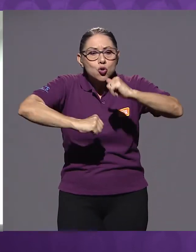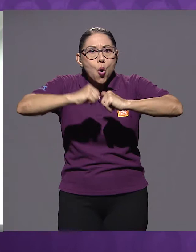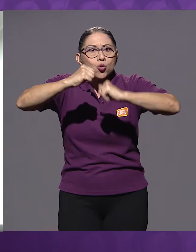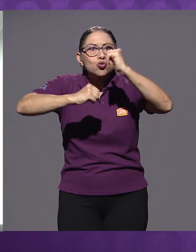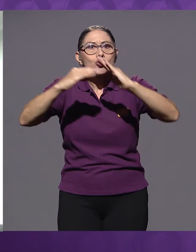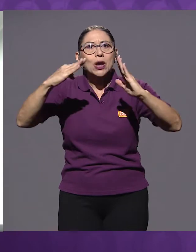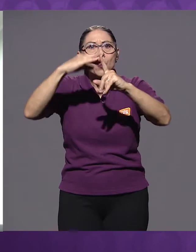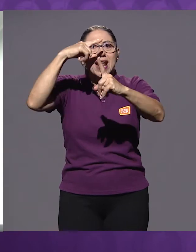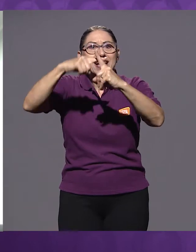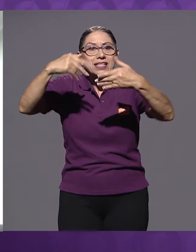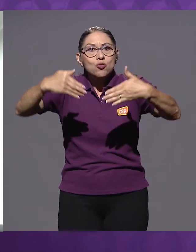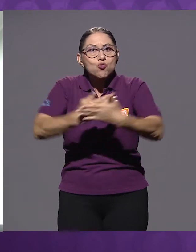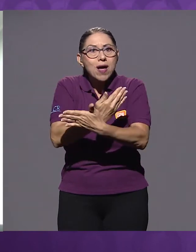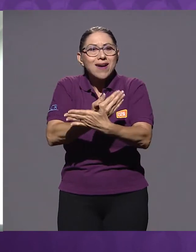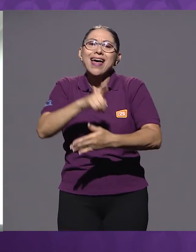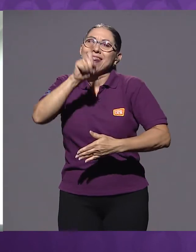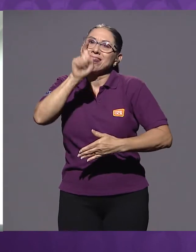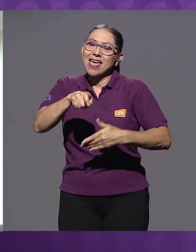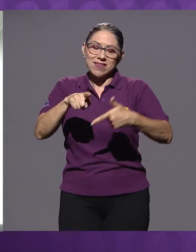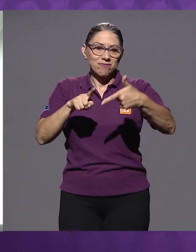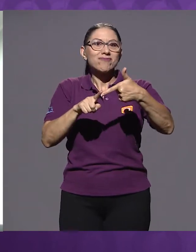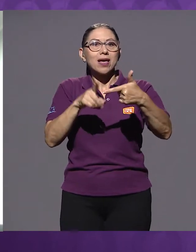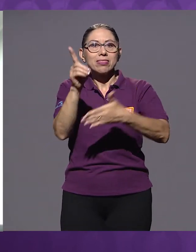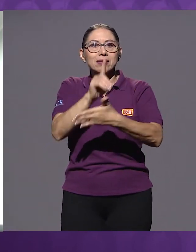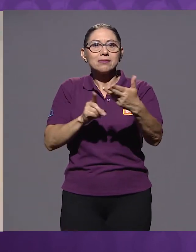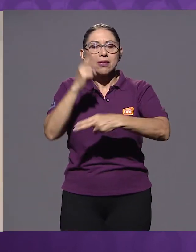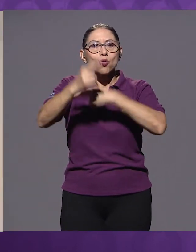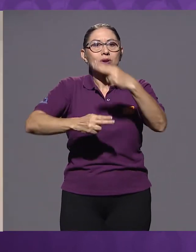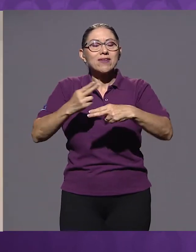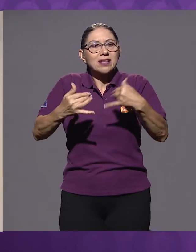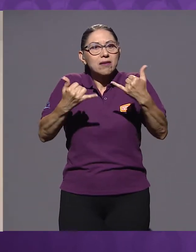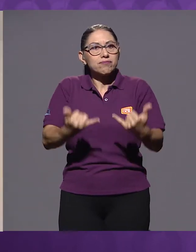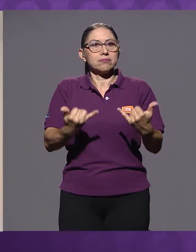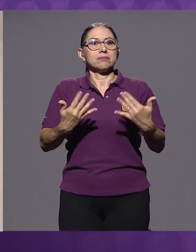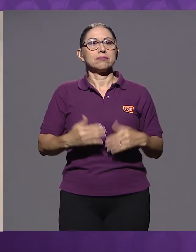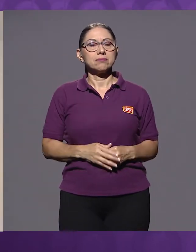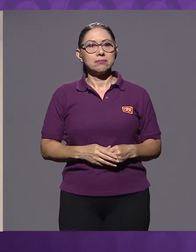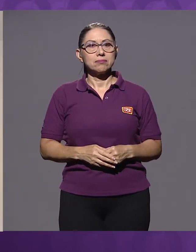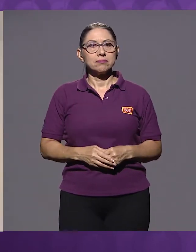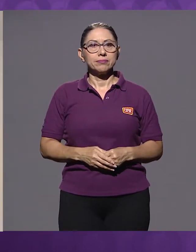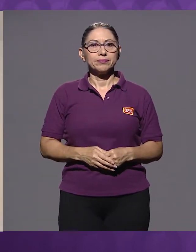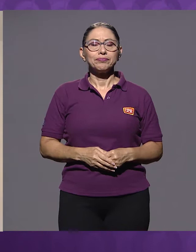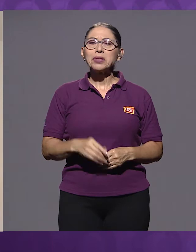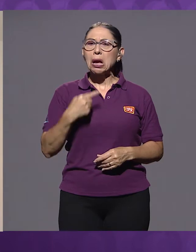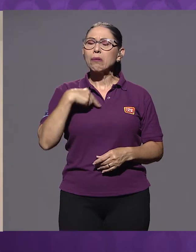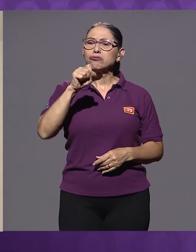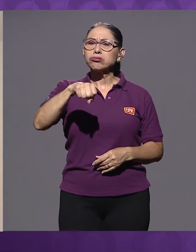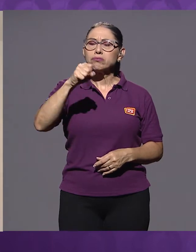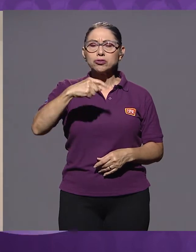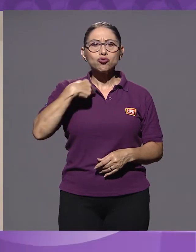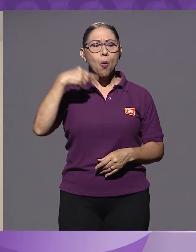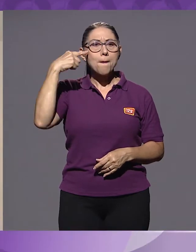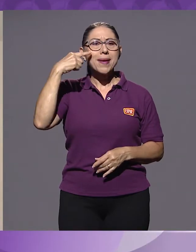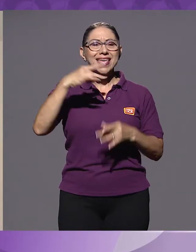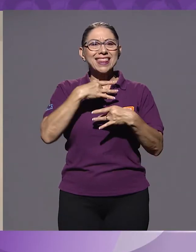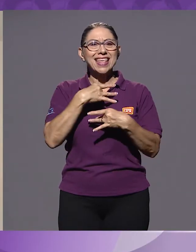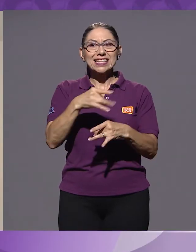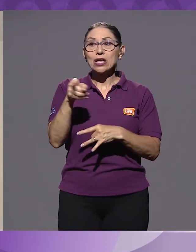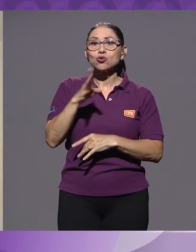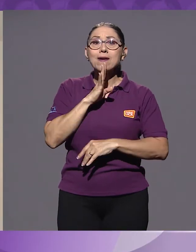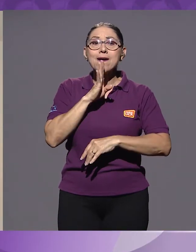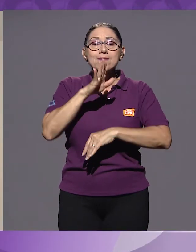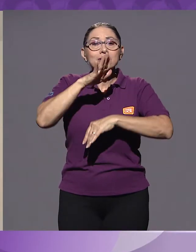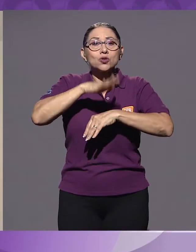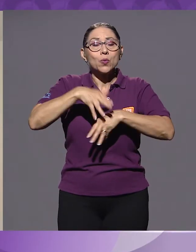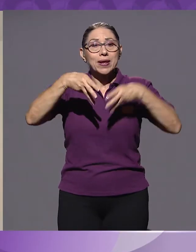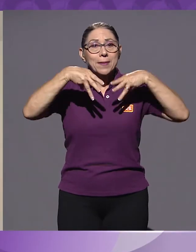debe tener diseño universal de entrada. Sí, yo creo que es interesante que pongas el tema de